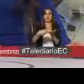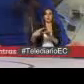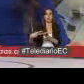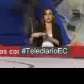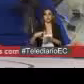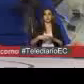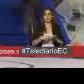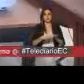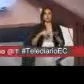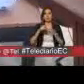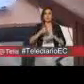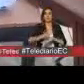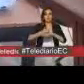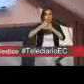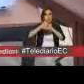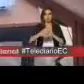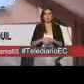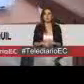ampliado.